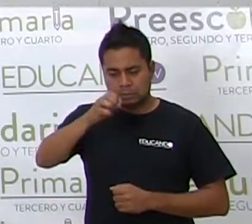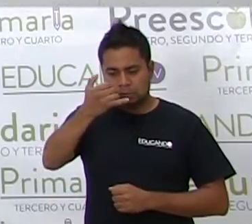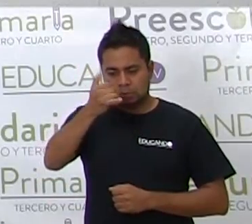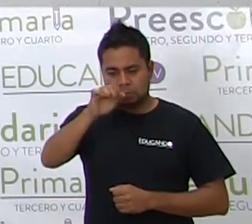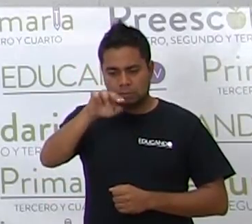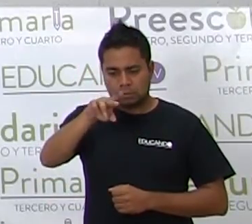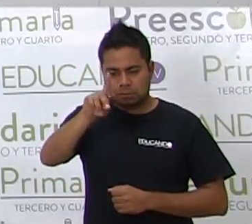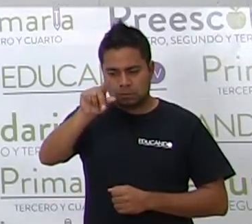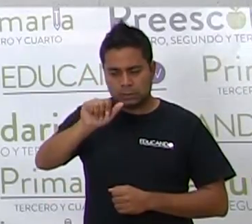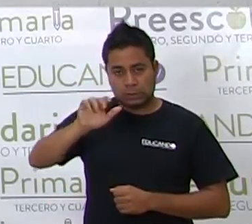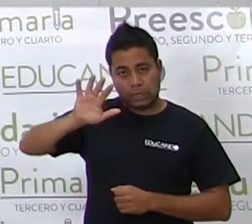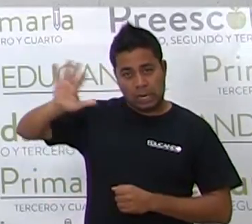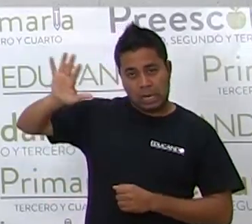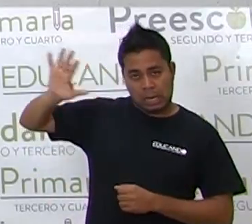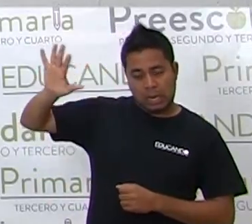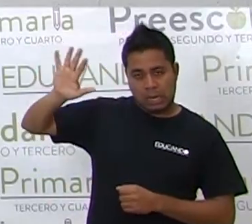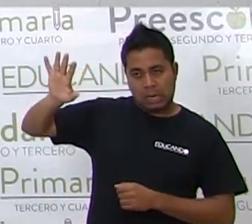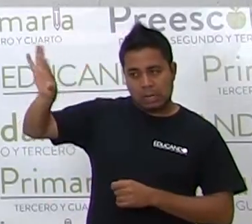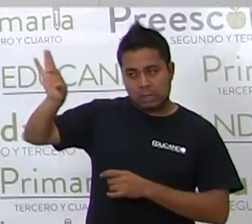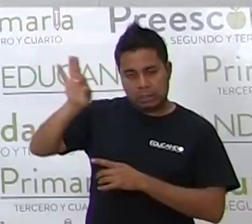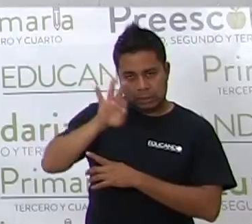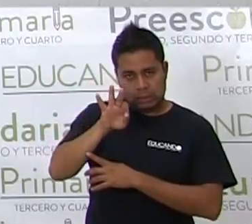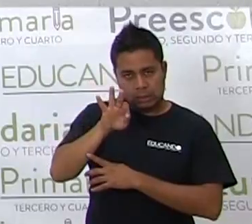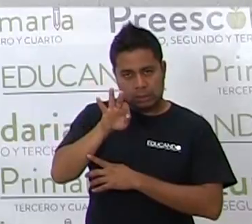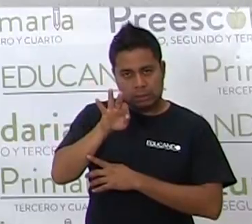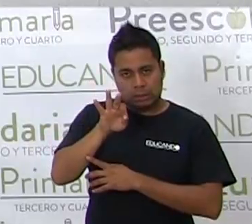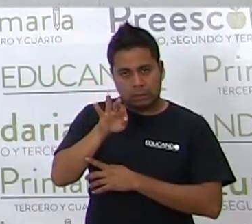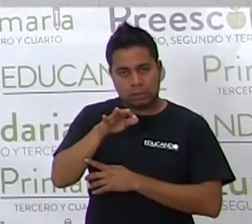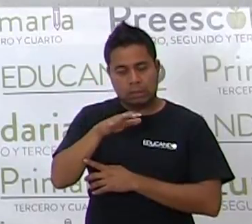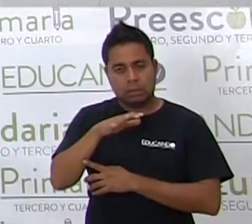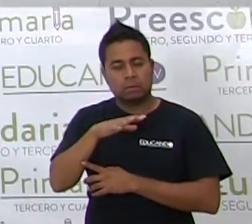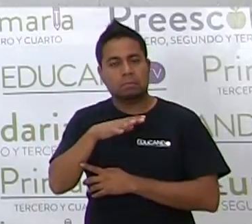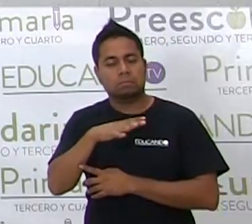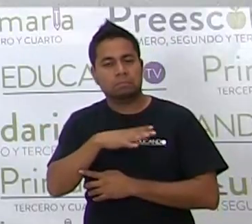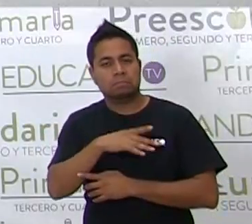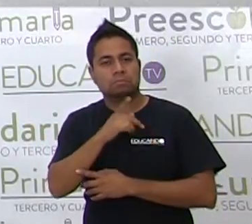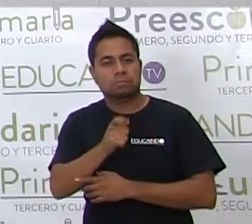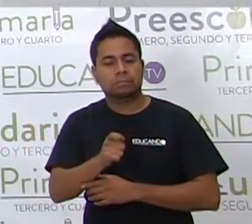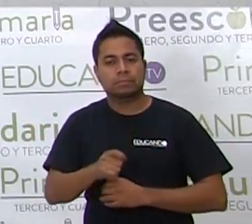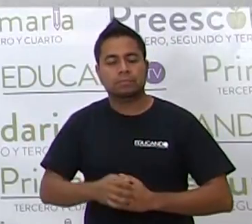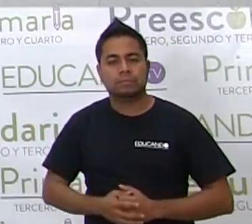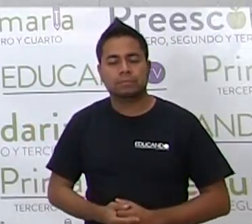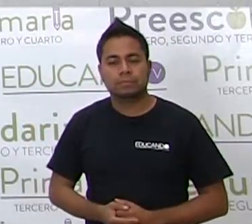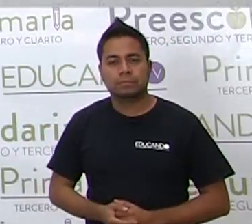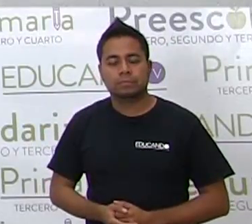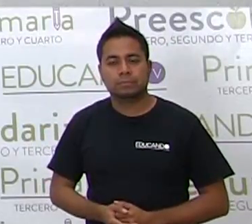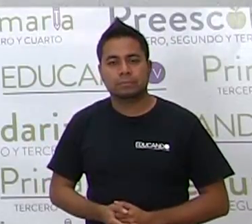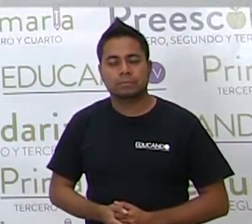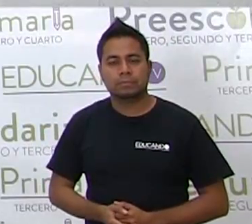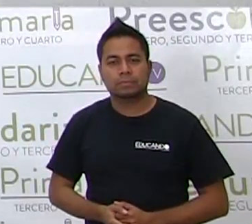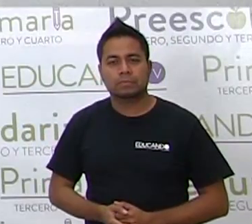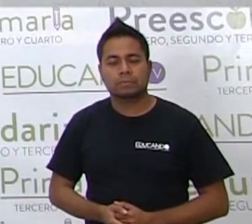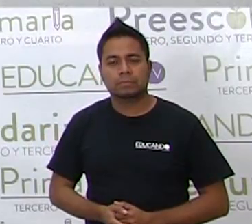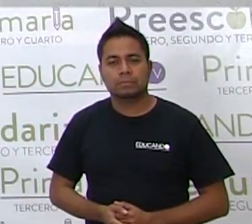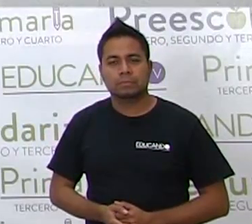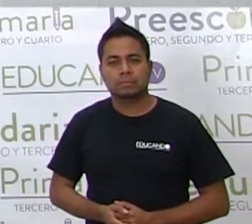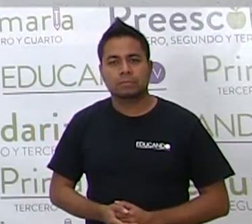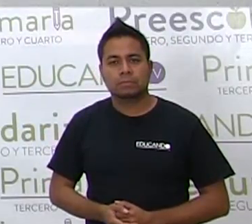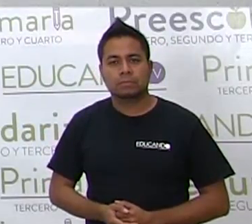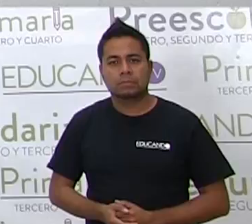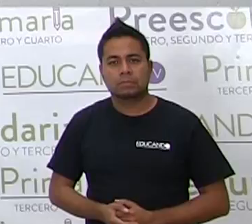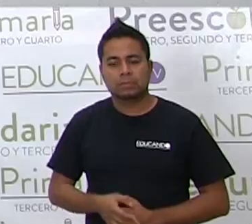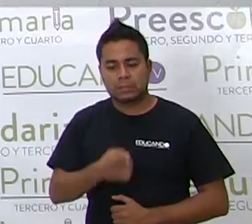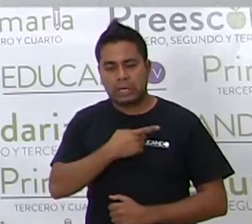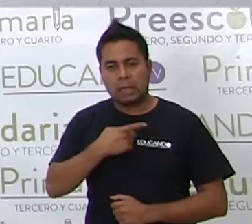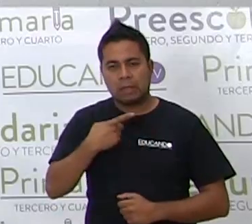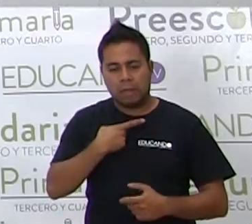como proviene del latín y se deriva la palabra leyenda, significa lo que debe ser